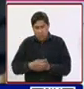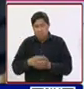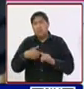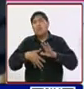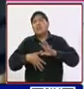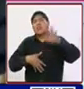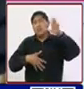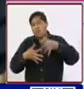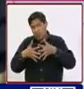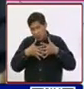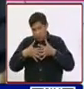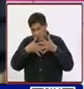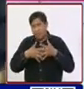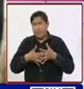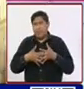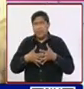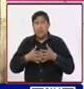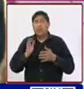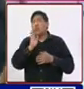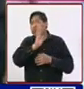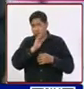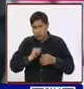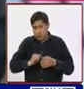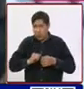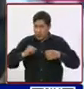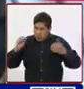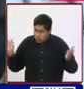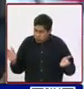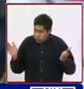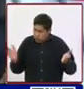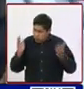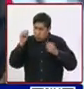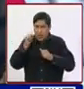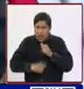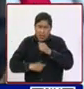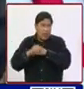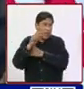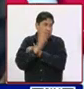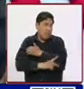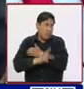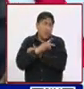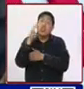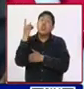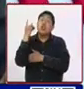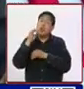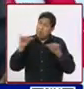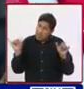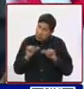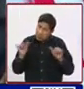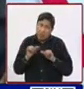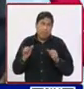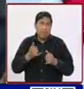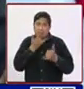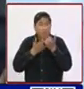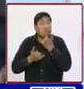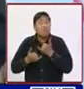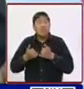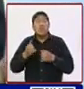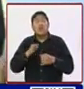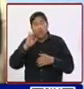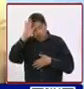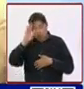NASA. Y exactamente, hay campañas en cada país, y en Bolivia también, y en esa fue la que yo. En